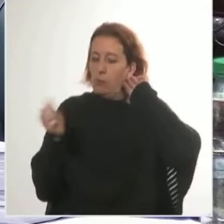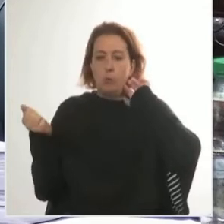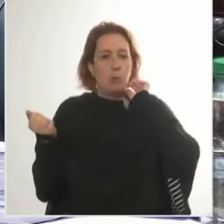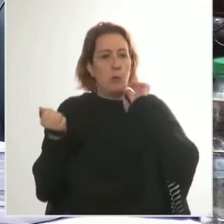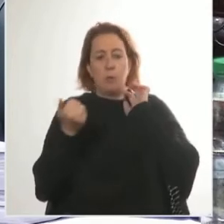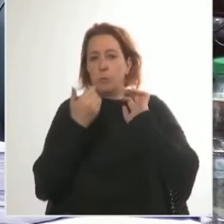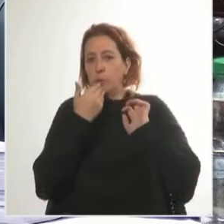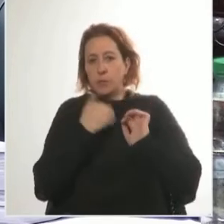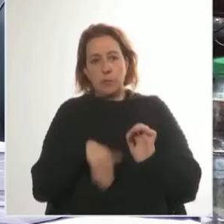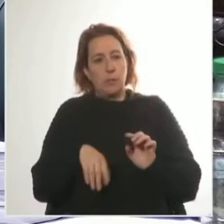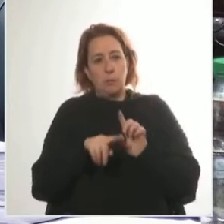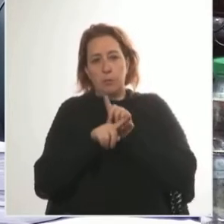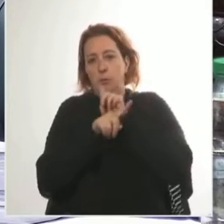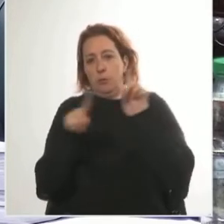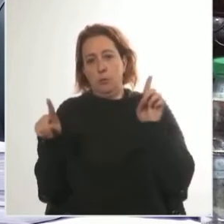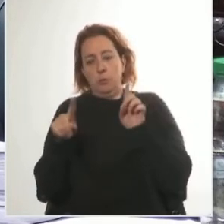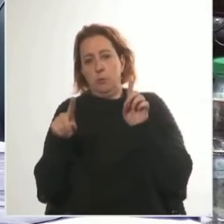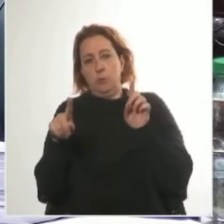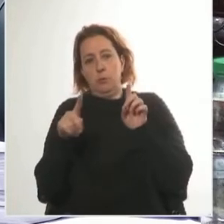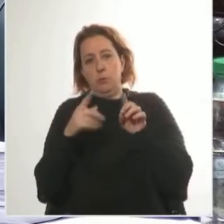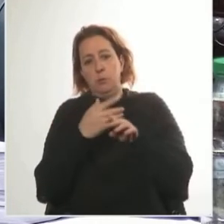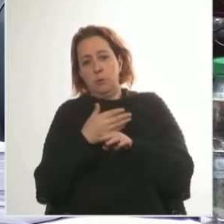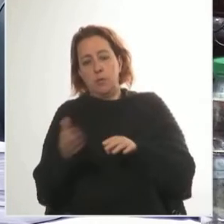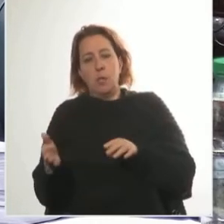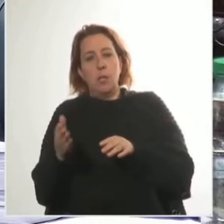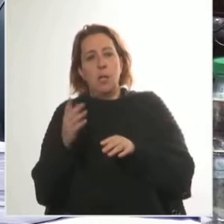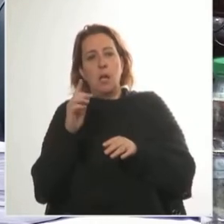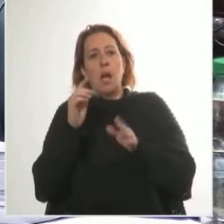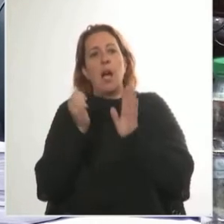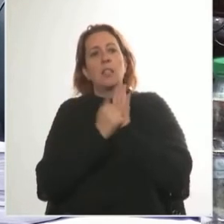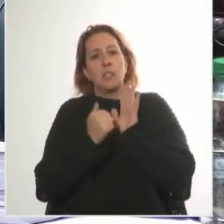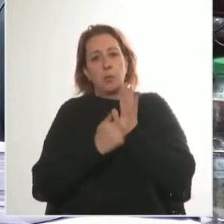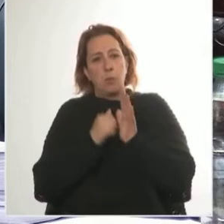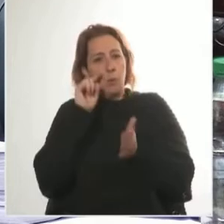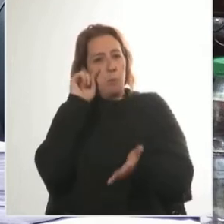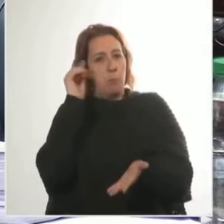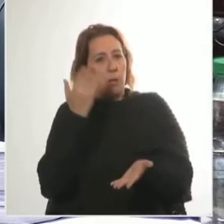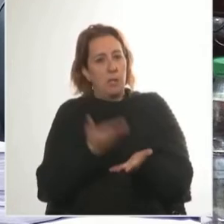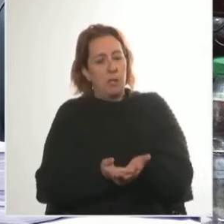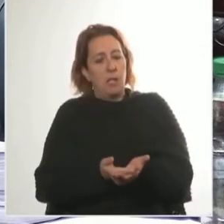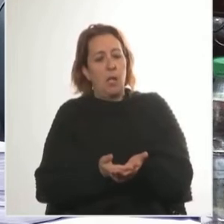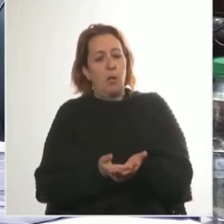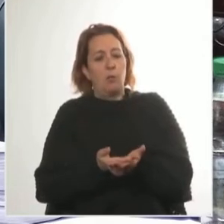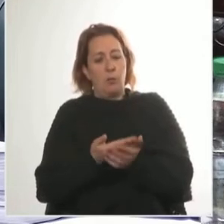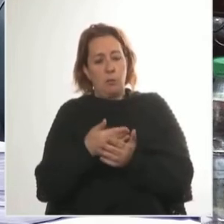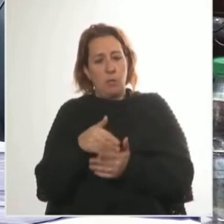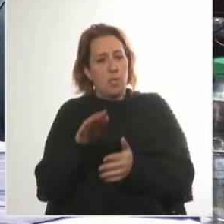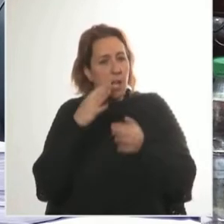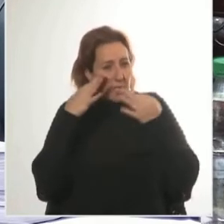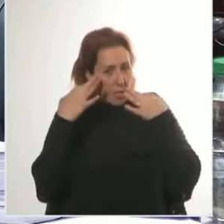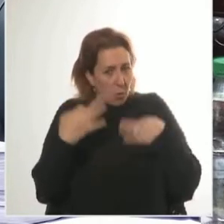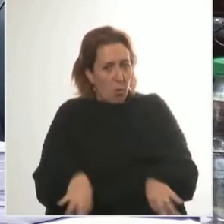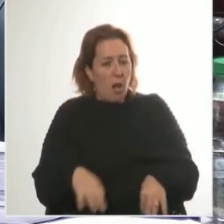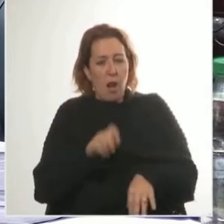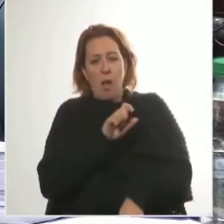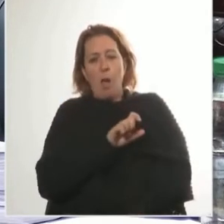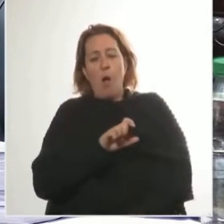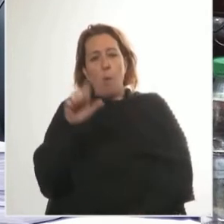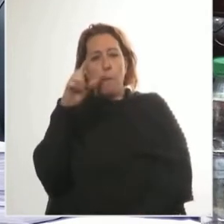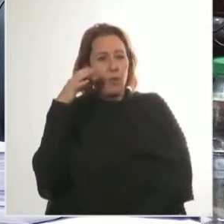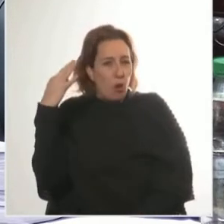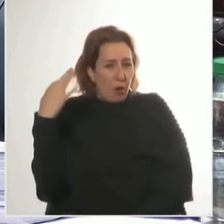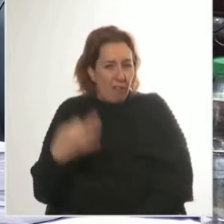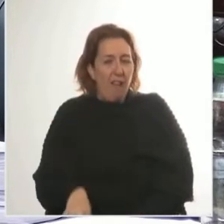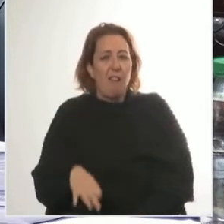porque no se deduce de los artículos planteados, que vaya a haber aseguradamente un aumento real